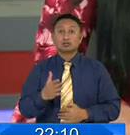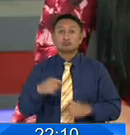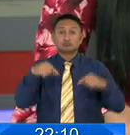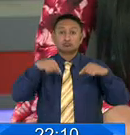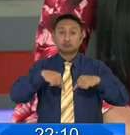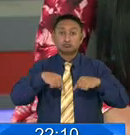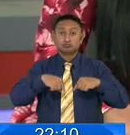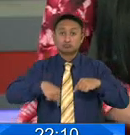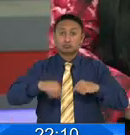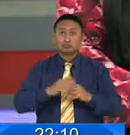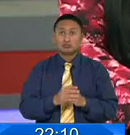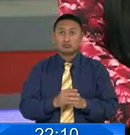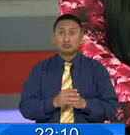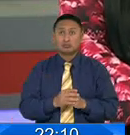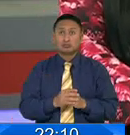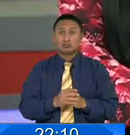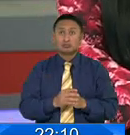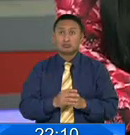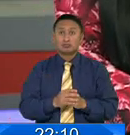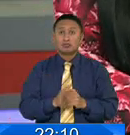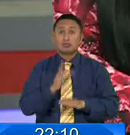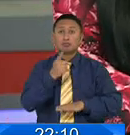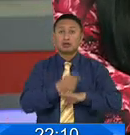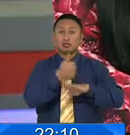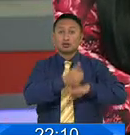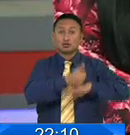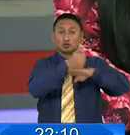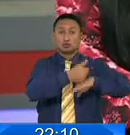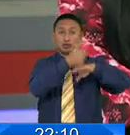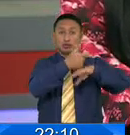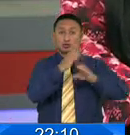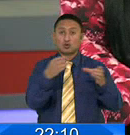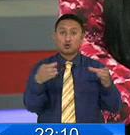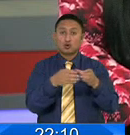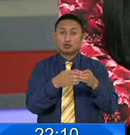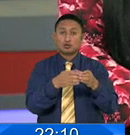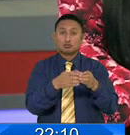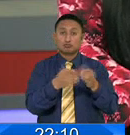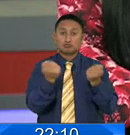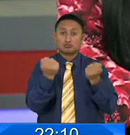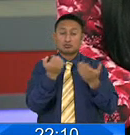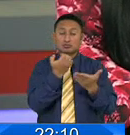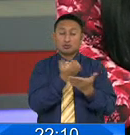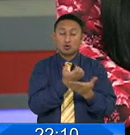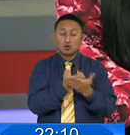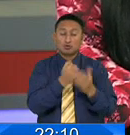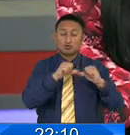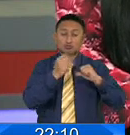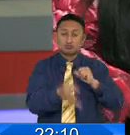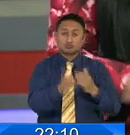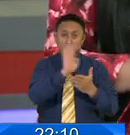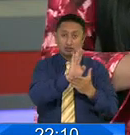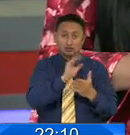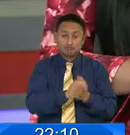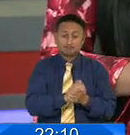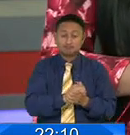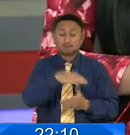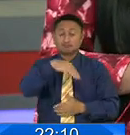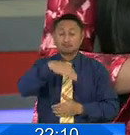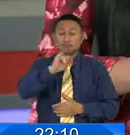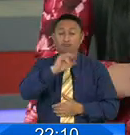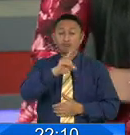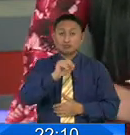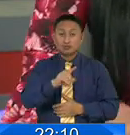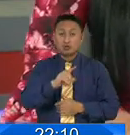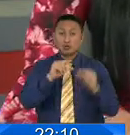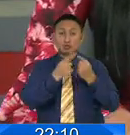fallidos, finalmente se logró designar a las autoridades de la Comisión de Régimen Económico de la Asamblea Nacional. Mireya Pazmiño de